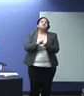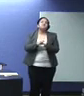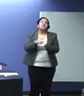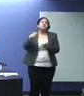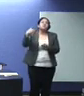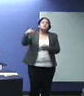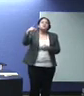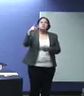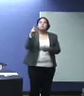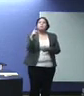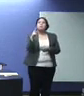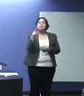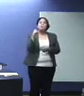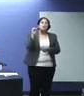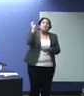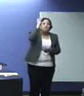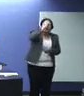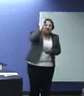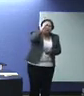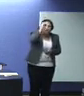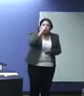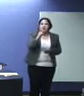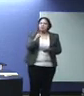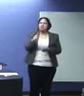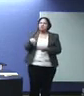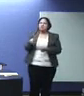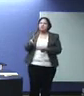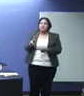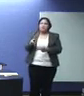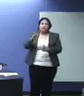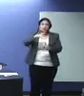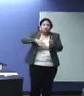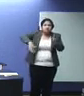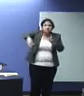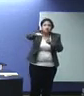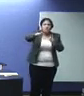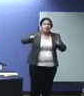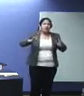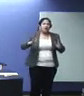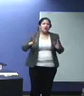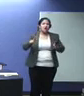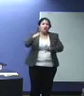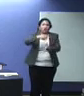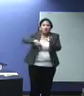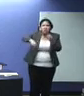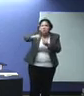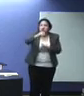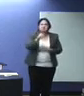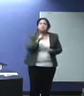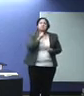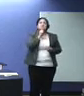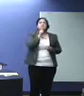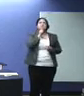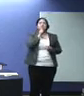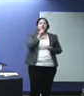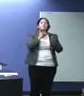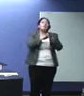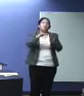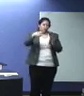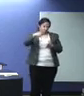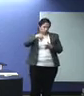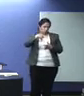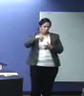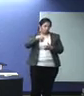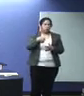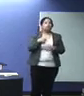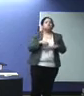Y lo pongo a colación porque además de que mi funcionalidad, digamos, es alta, pero el estigma social permanece. O sea, si yo voy a buscar